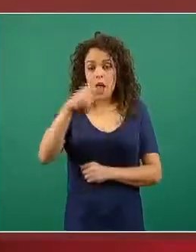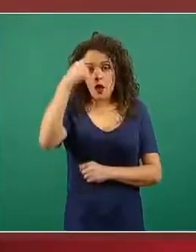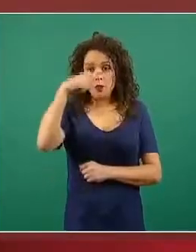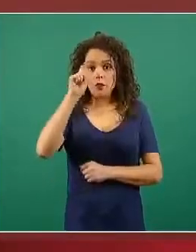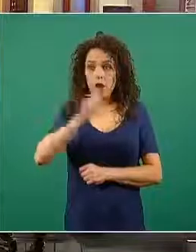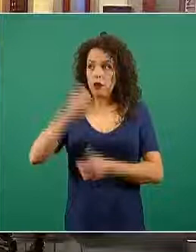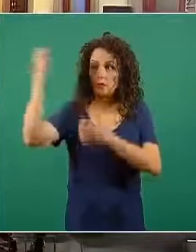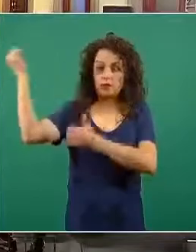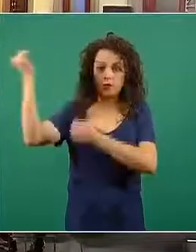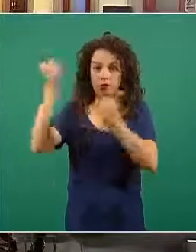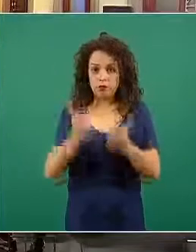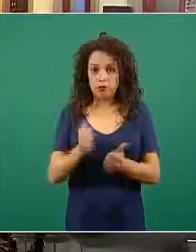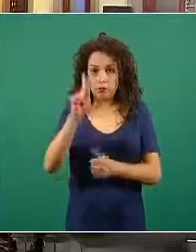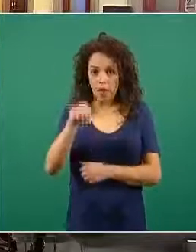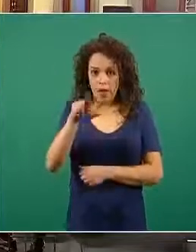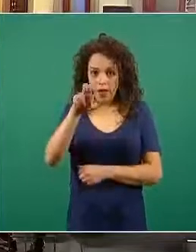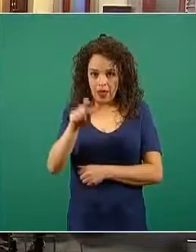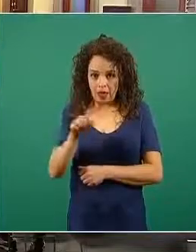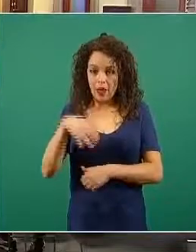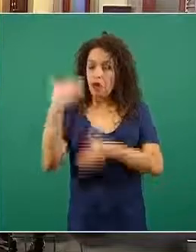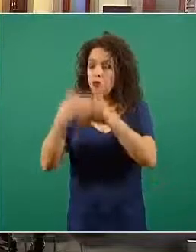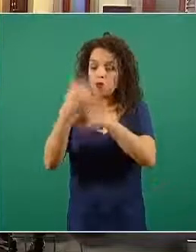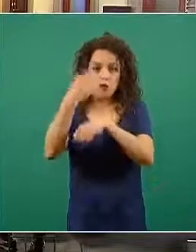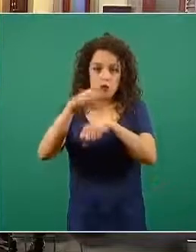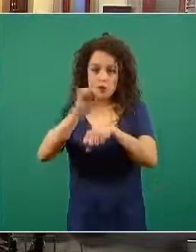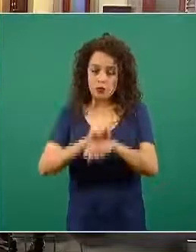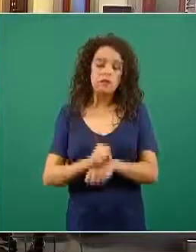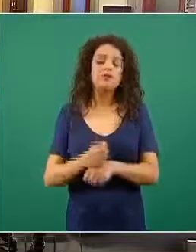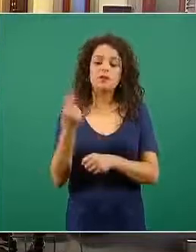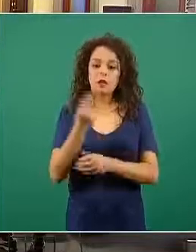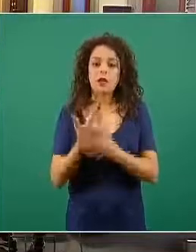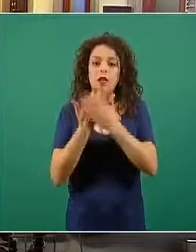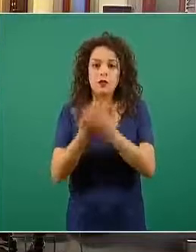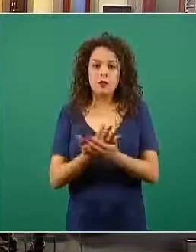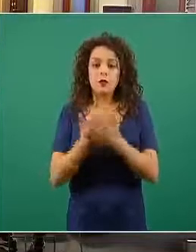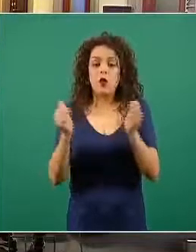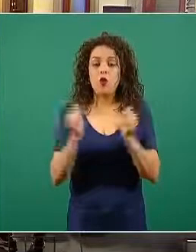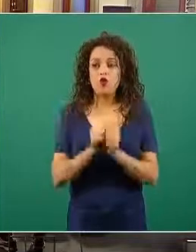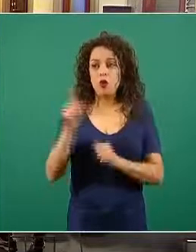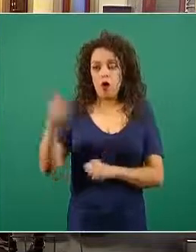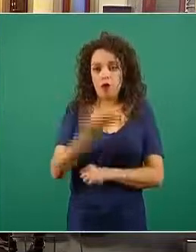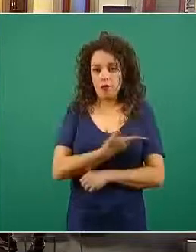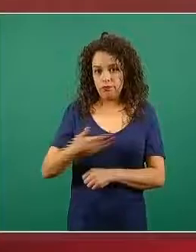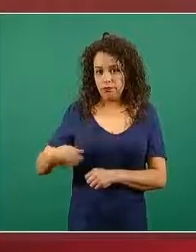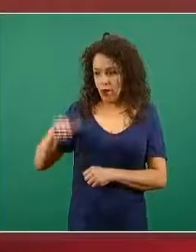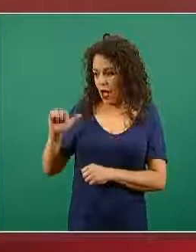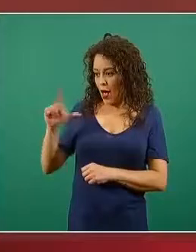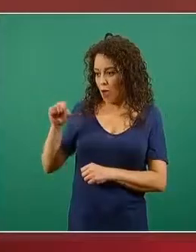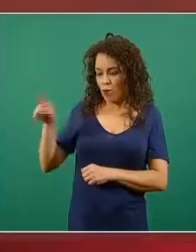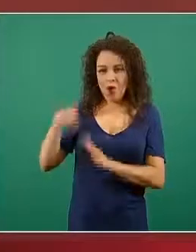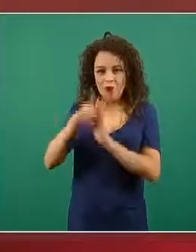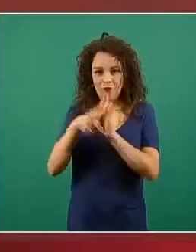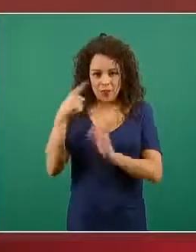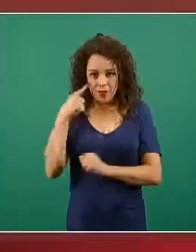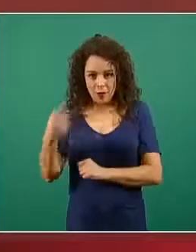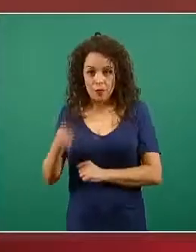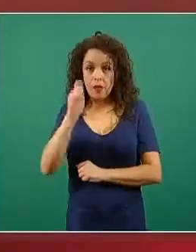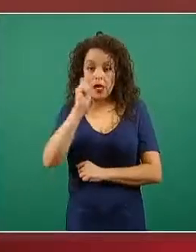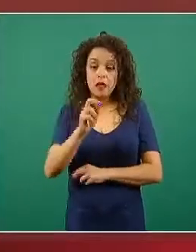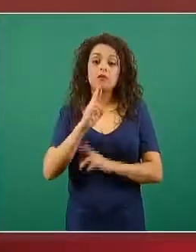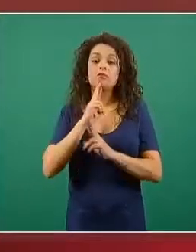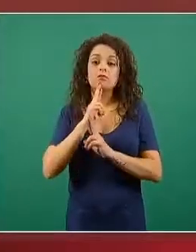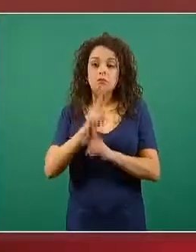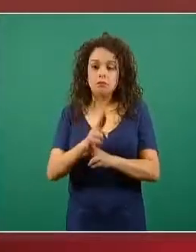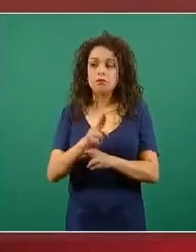de vacunas. La próxima semana estaremos en espera, como lo señaló el presidente en su video, de la respuesta por parte de